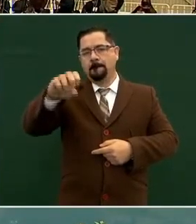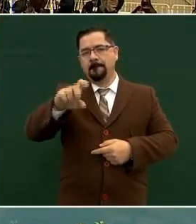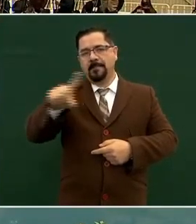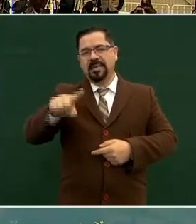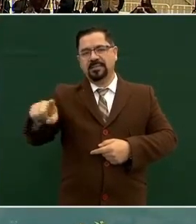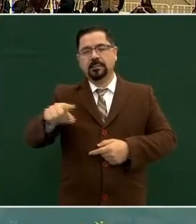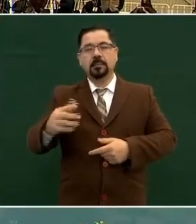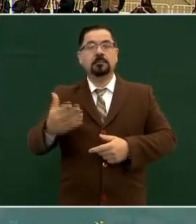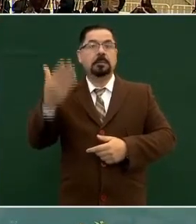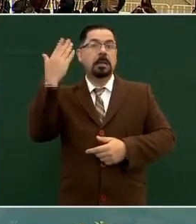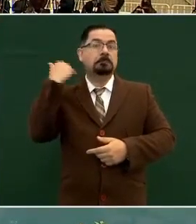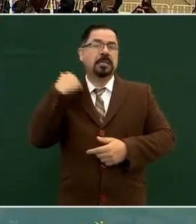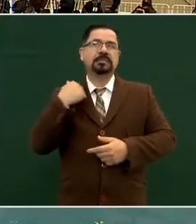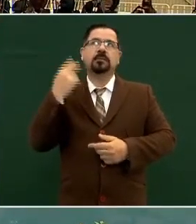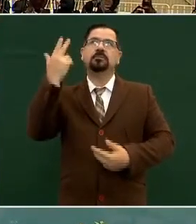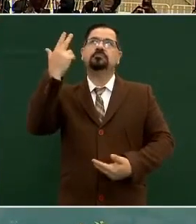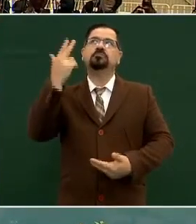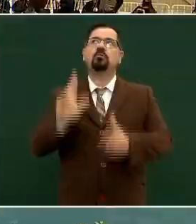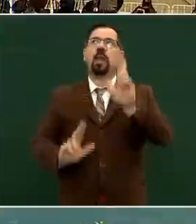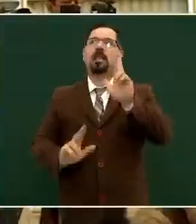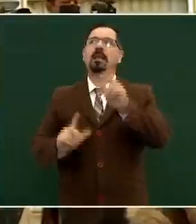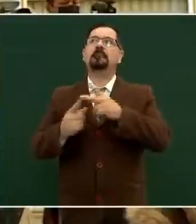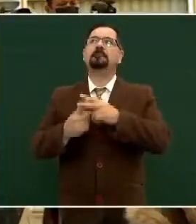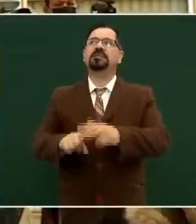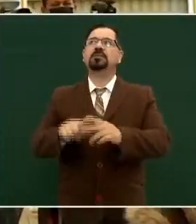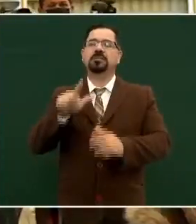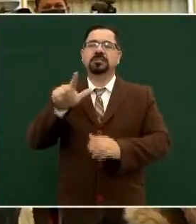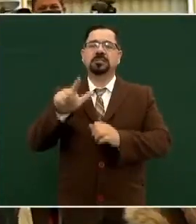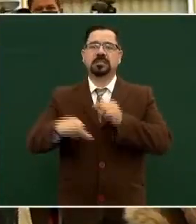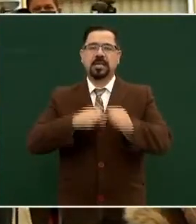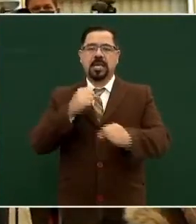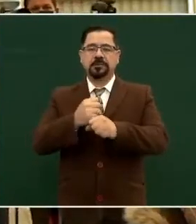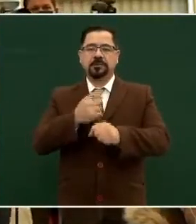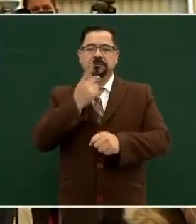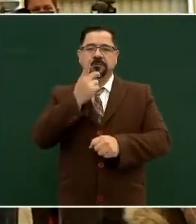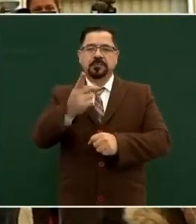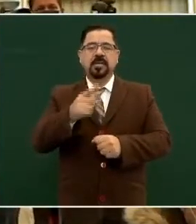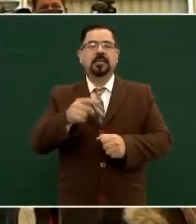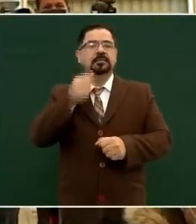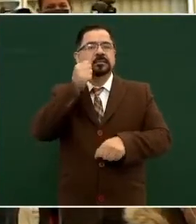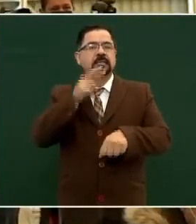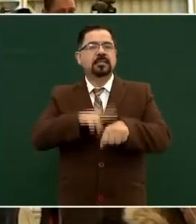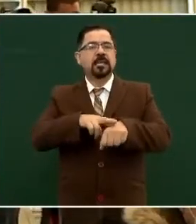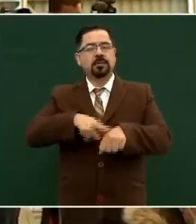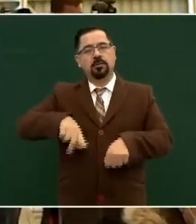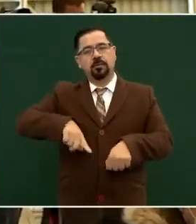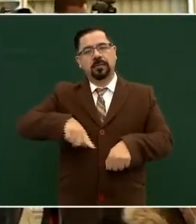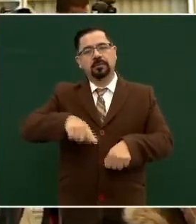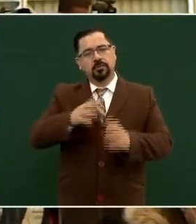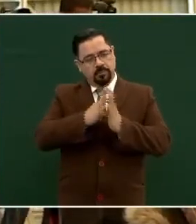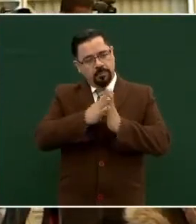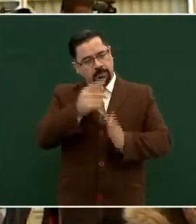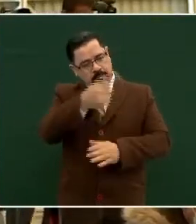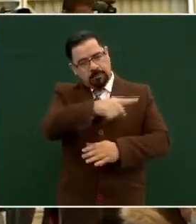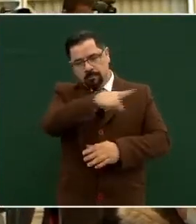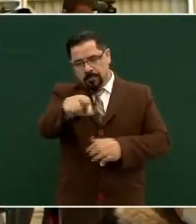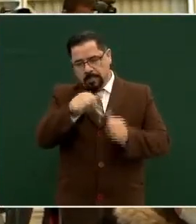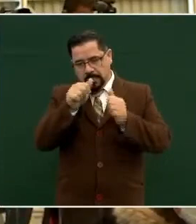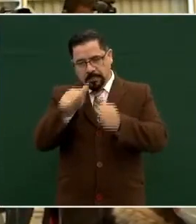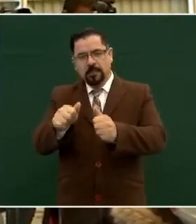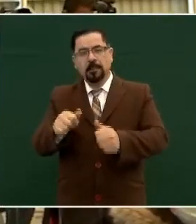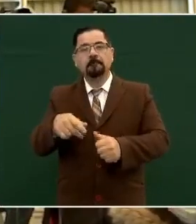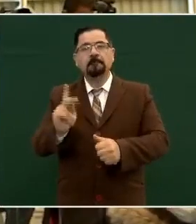hace 17 años, y donde usted ha planteado que el secretario de Gobernación atienda la situación. Han aparecido